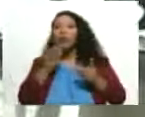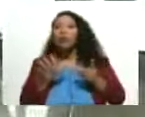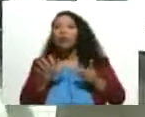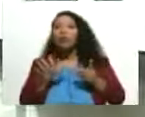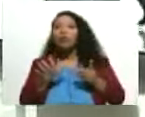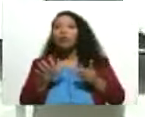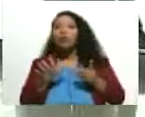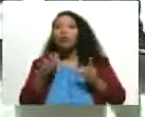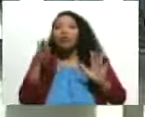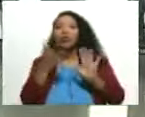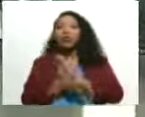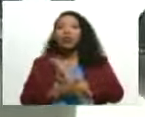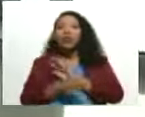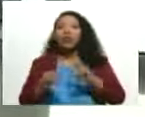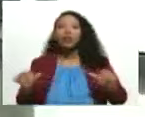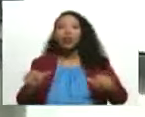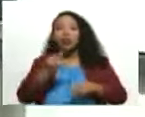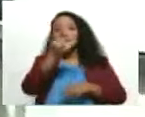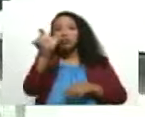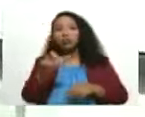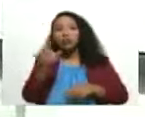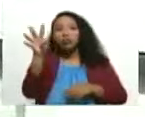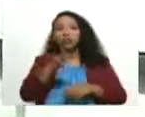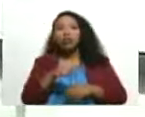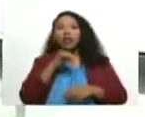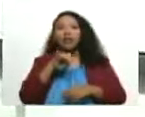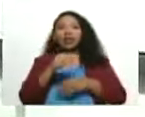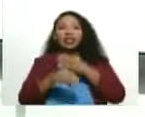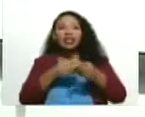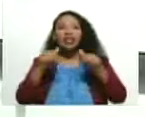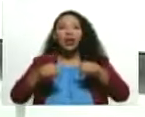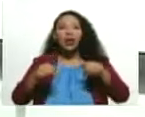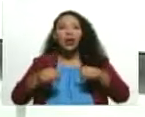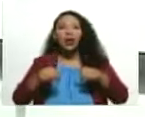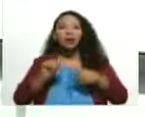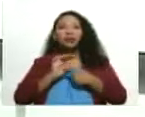acciones sobre el territorio de la Guayana Esequiba. Es la información que se genera el día de hoy,